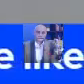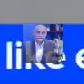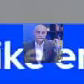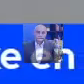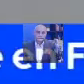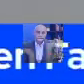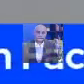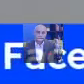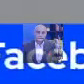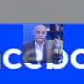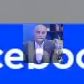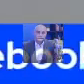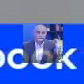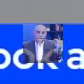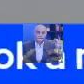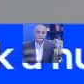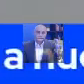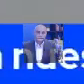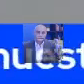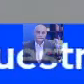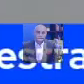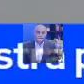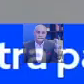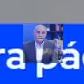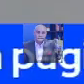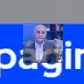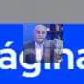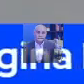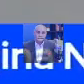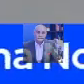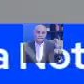un tema tan grave como este.